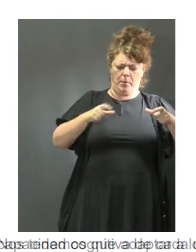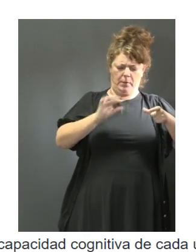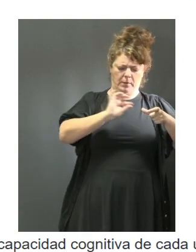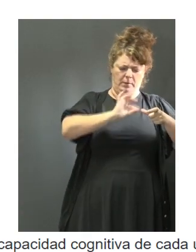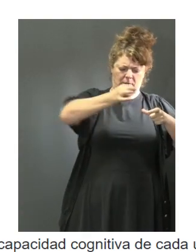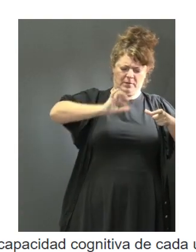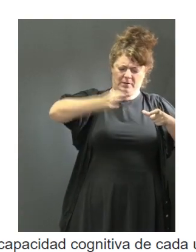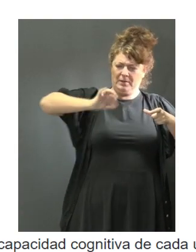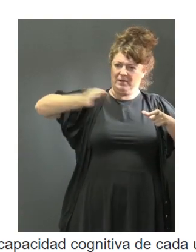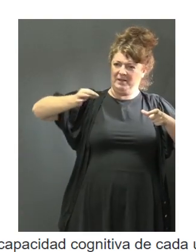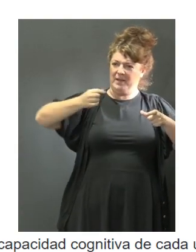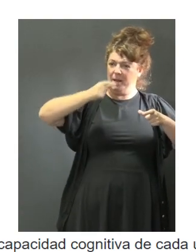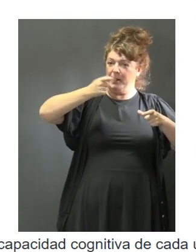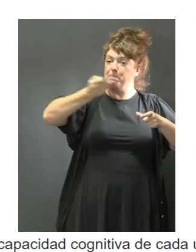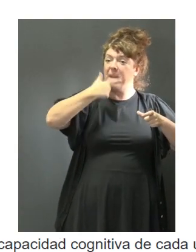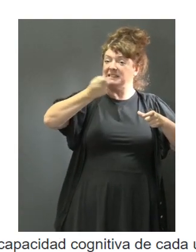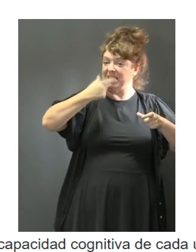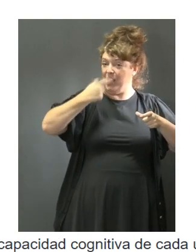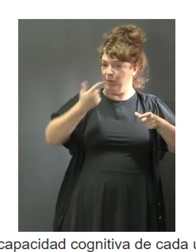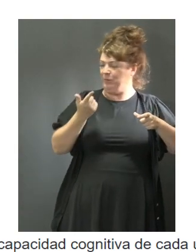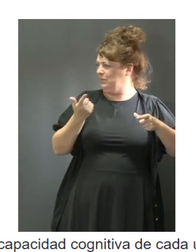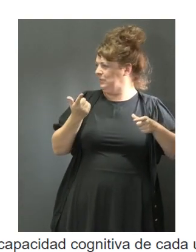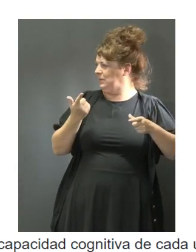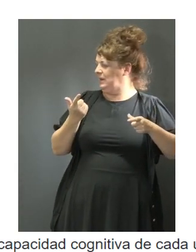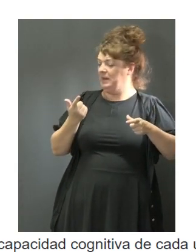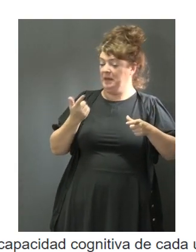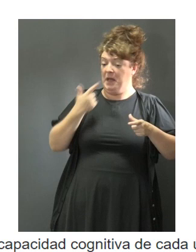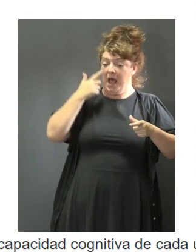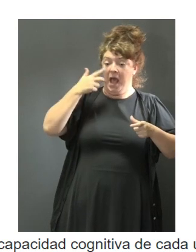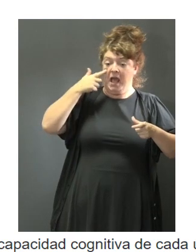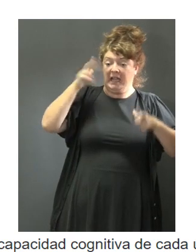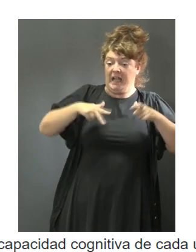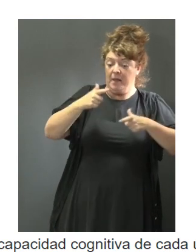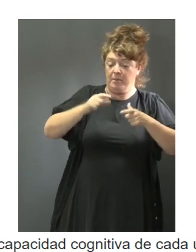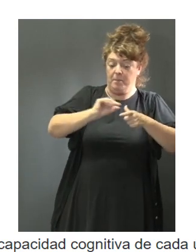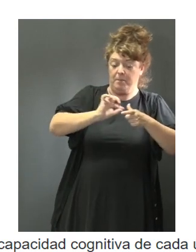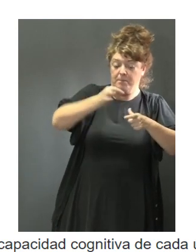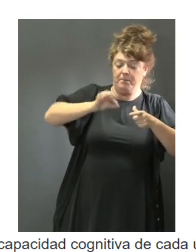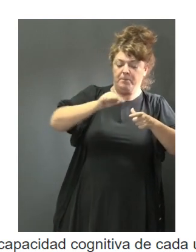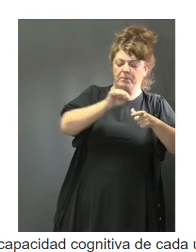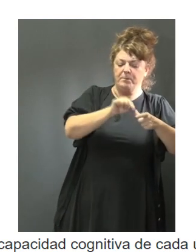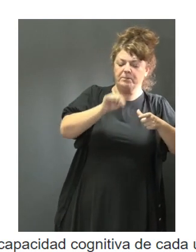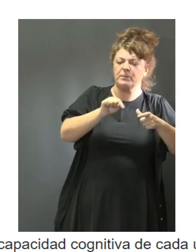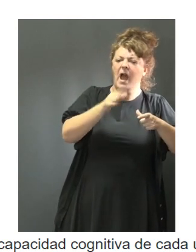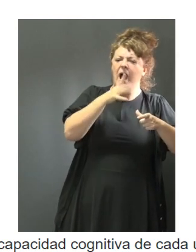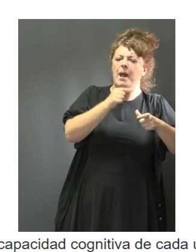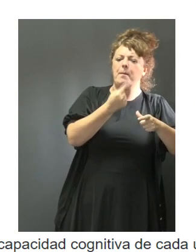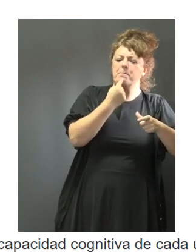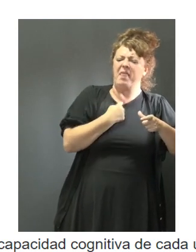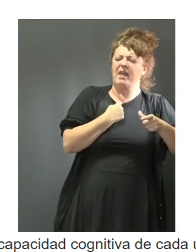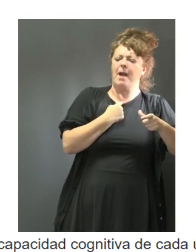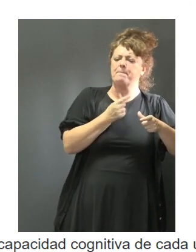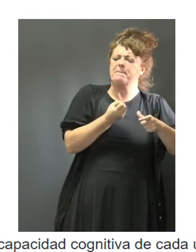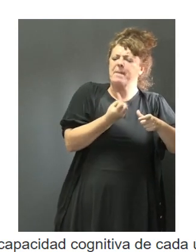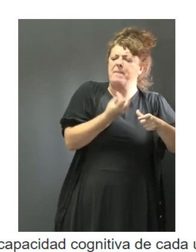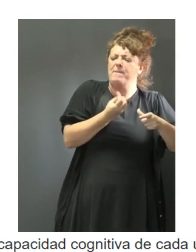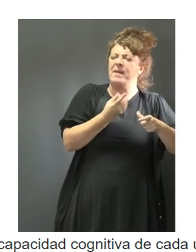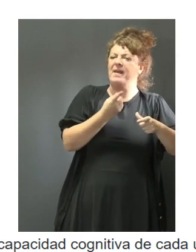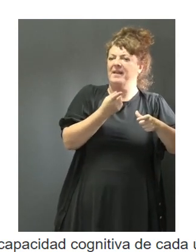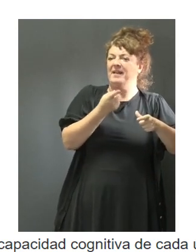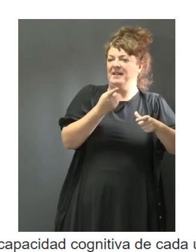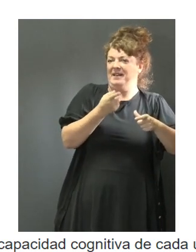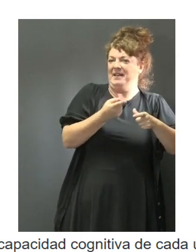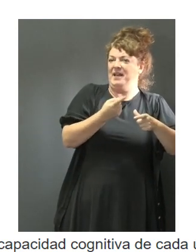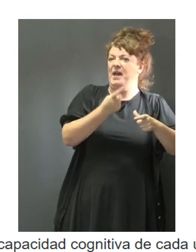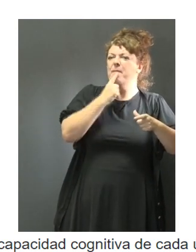esto ya, pues a la realidad que vamos y a la velocidad que vamos, casi que un pastillero que te indique cuando tienes que tomar la medicación ya es de antes de